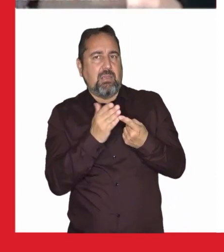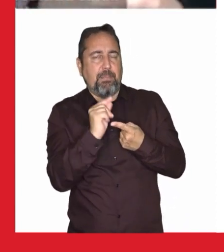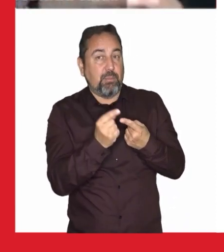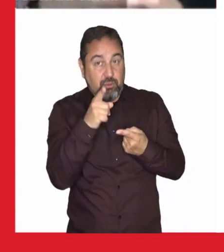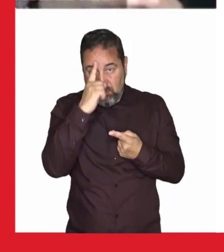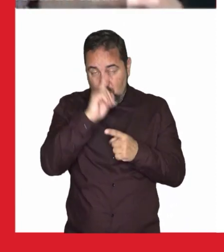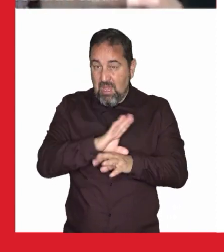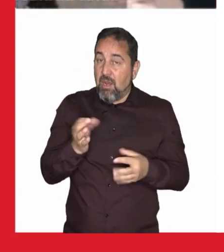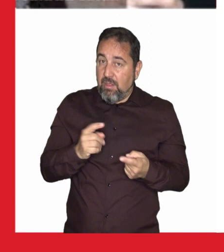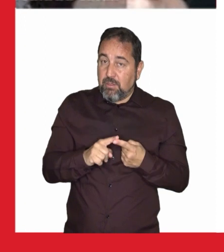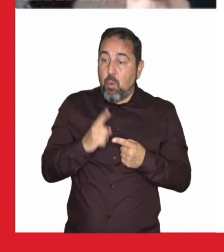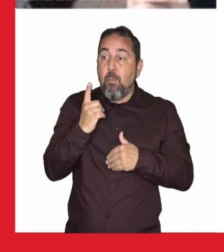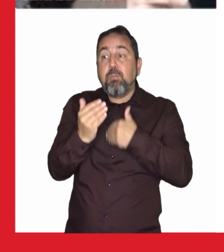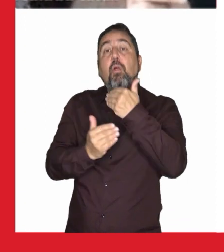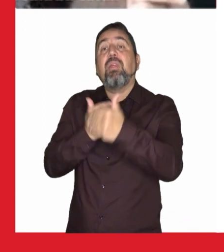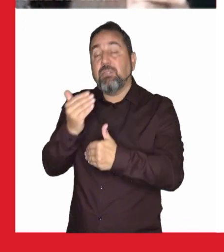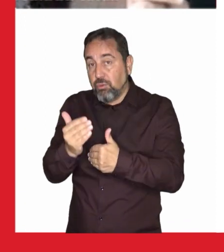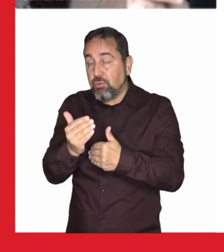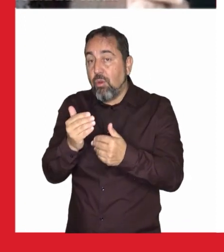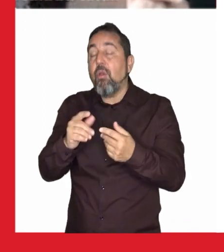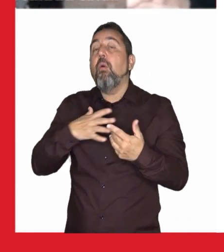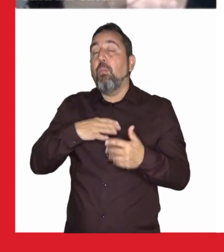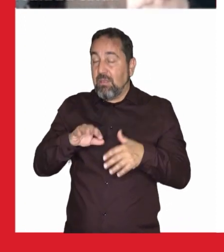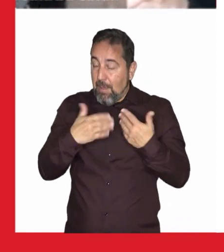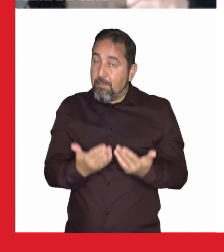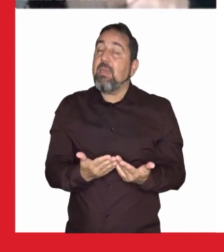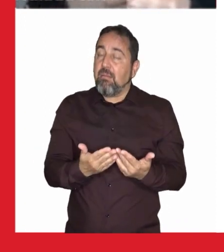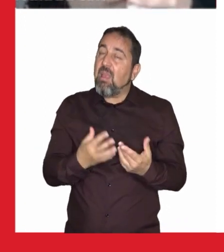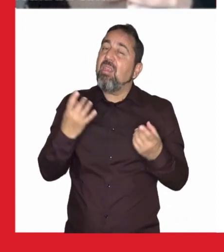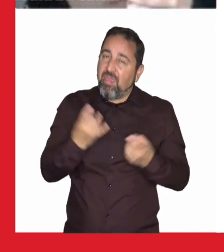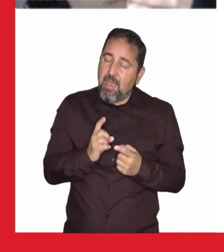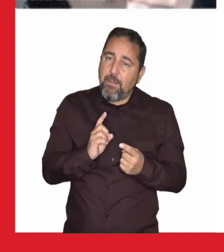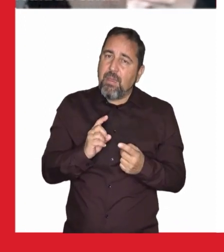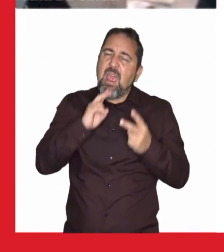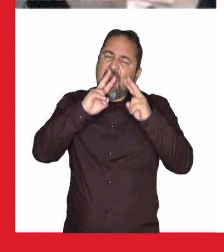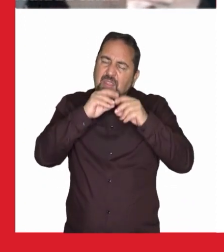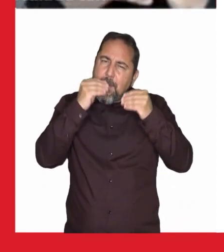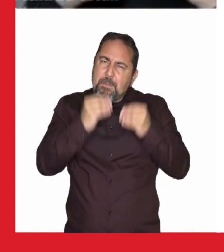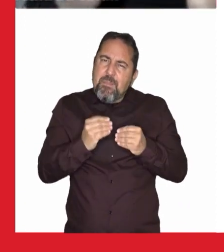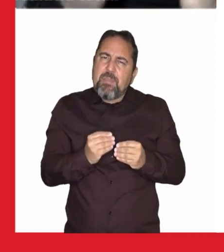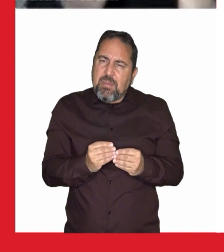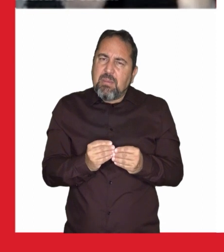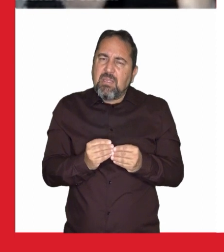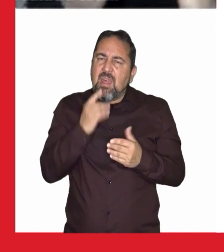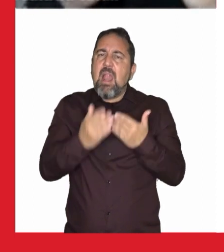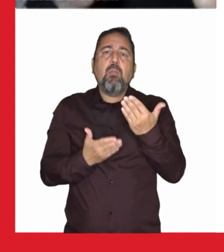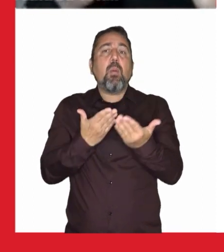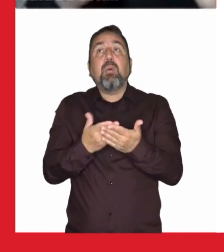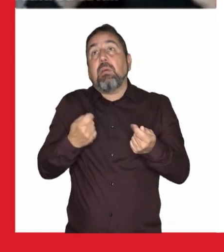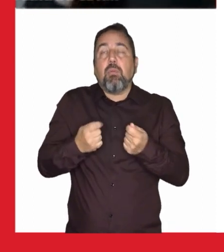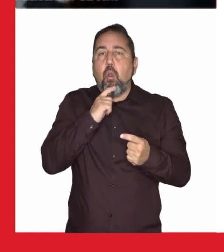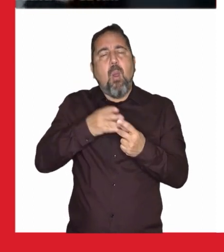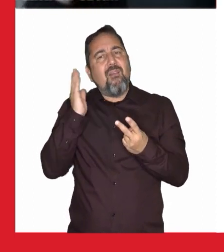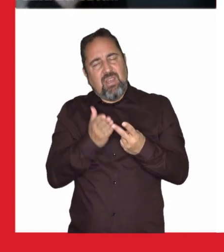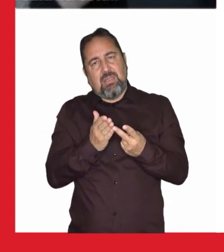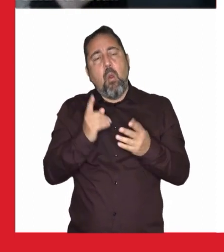el presupuesto. Y esto lo tenéis que tener muy claro. Y un proceso puede tener y tiene que tener